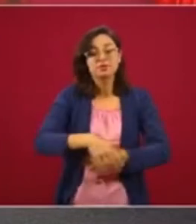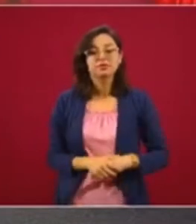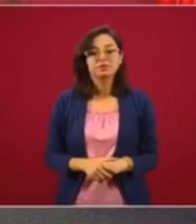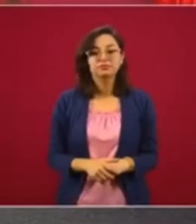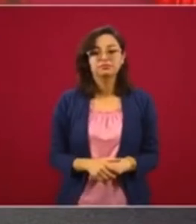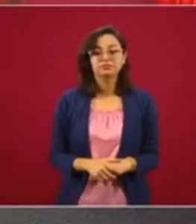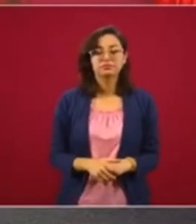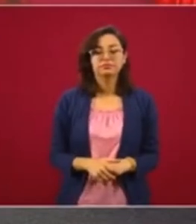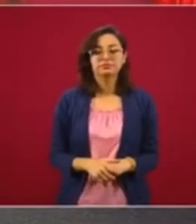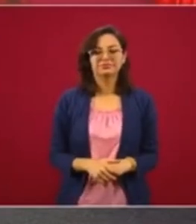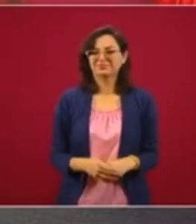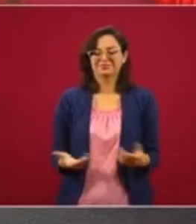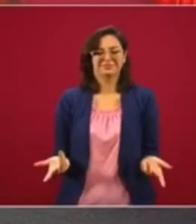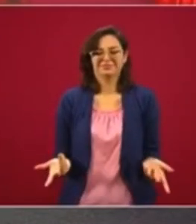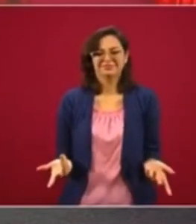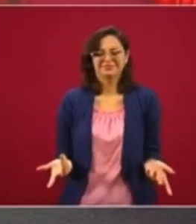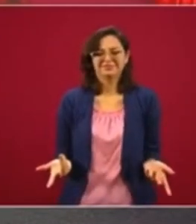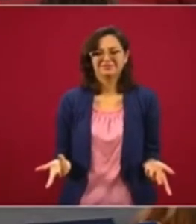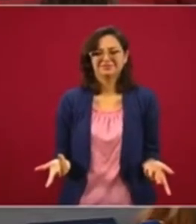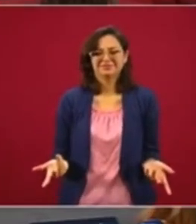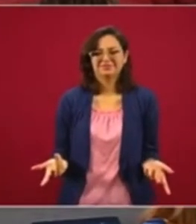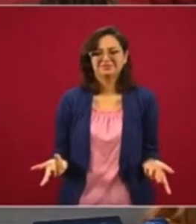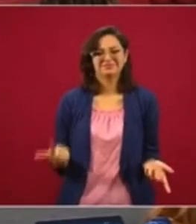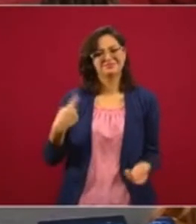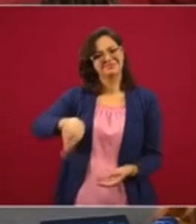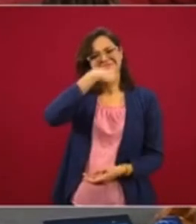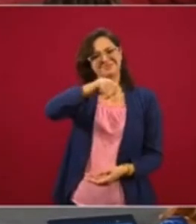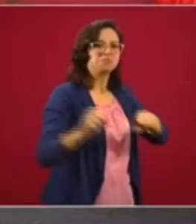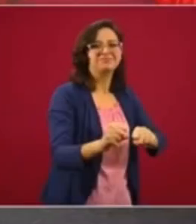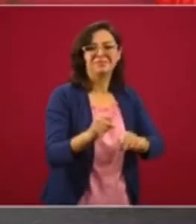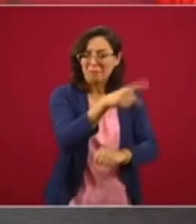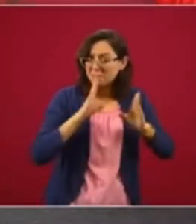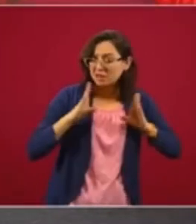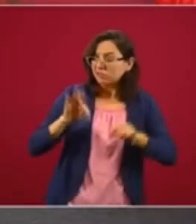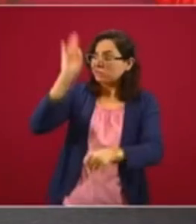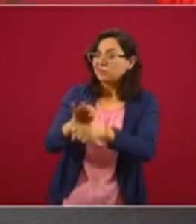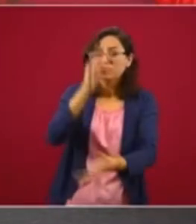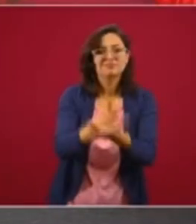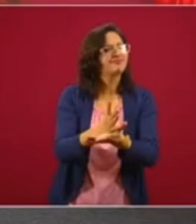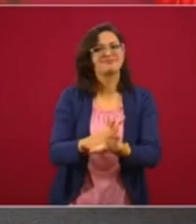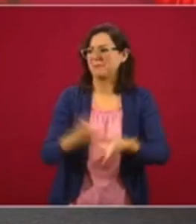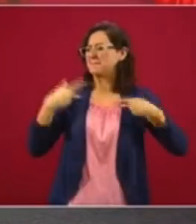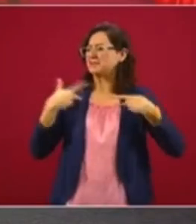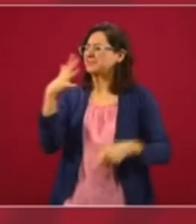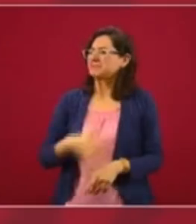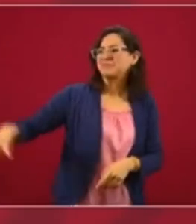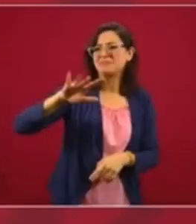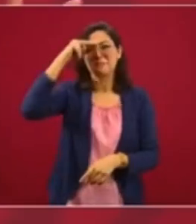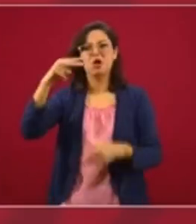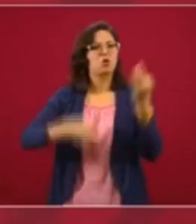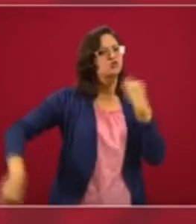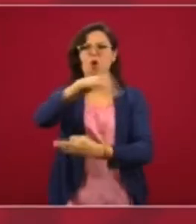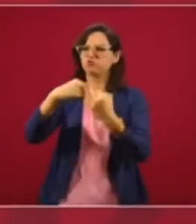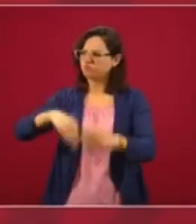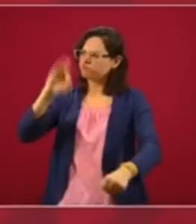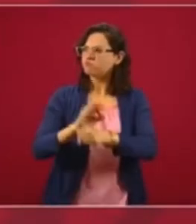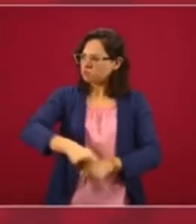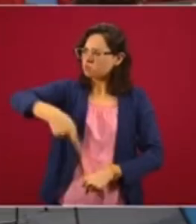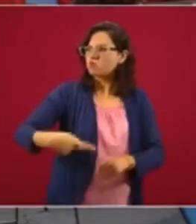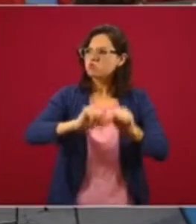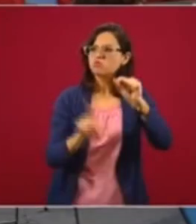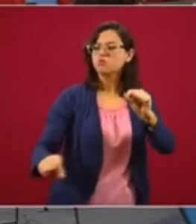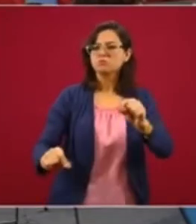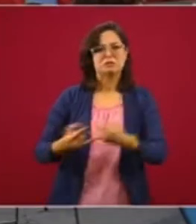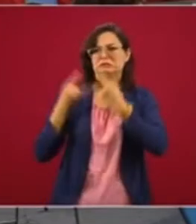Que era realmente incongruente en la historia de México. Entonces, ¿por qué teniendo ahí